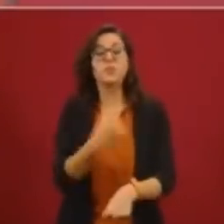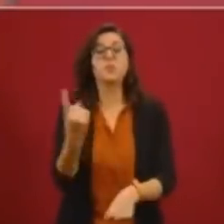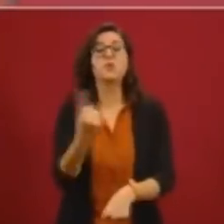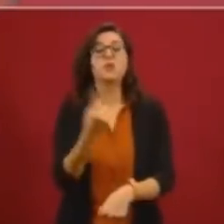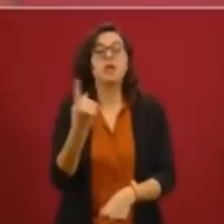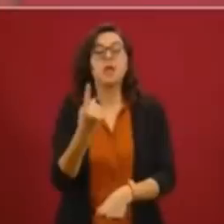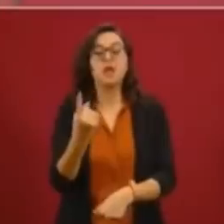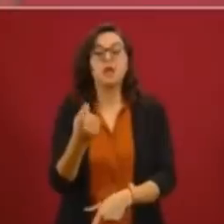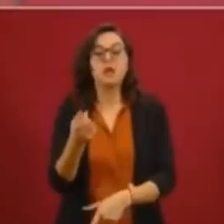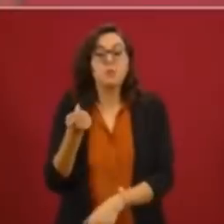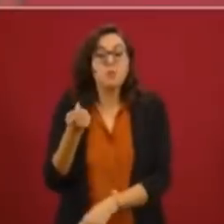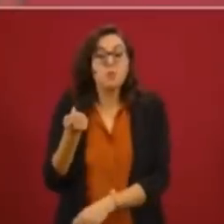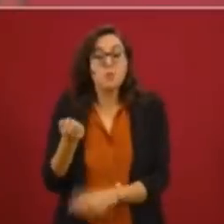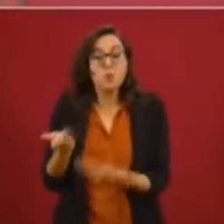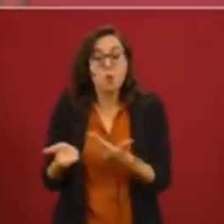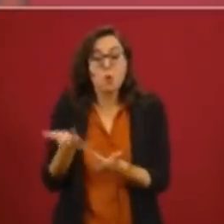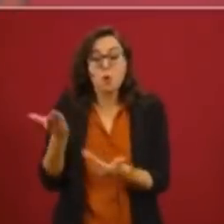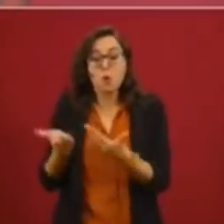pocos